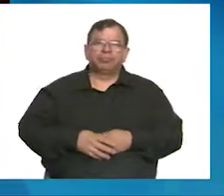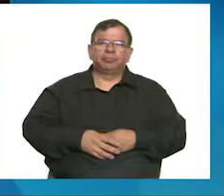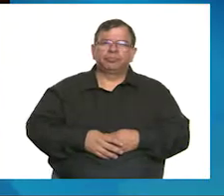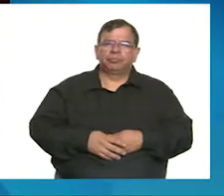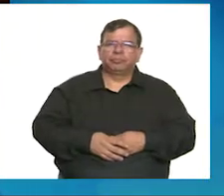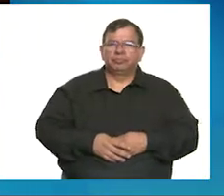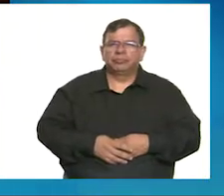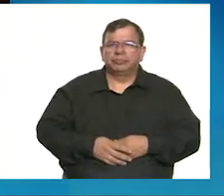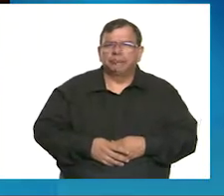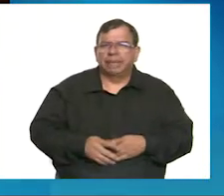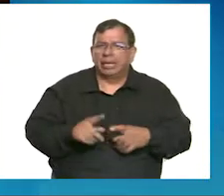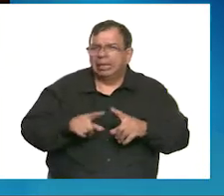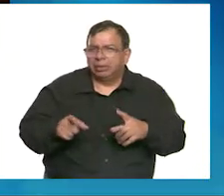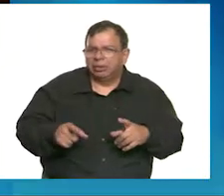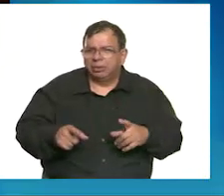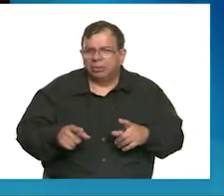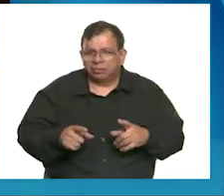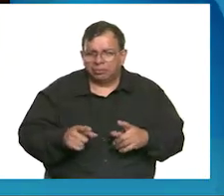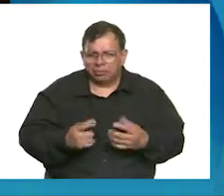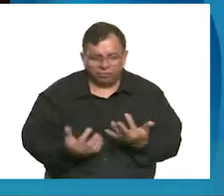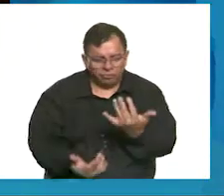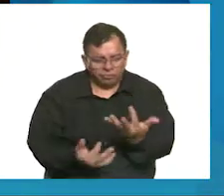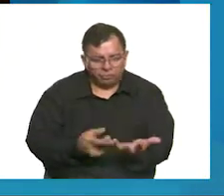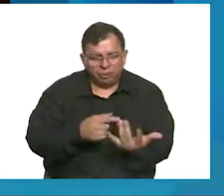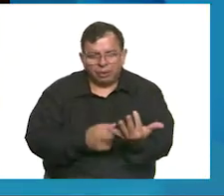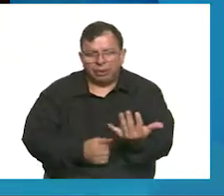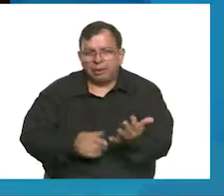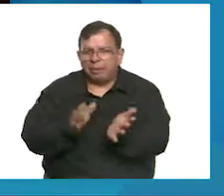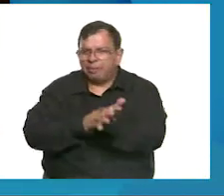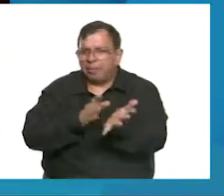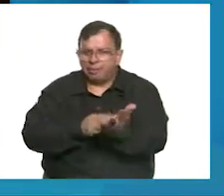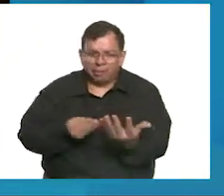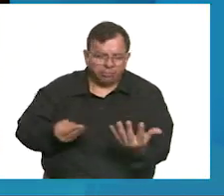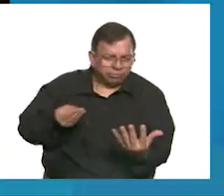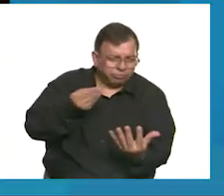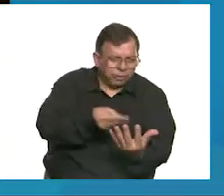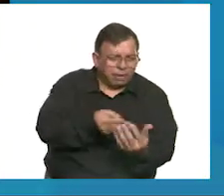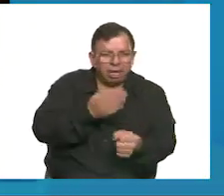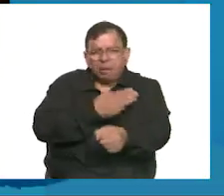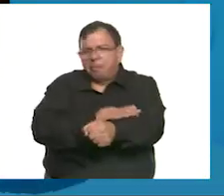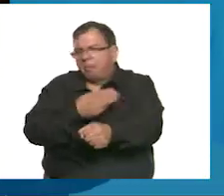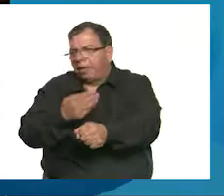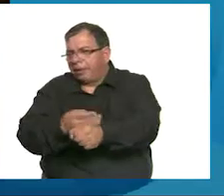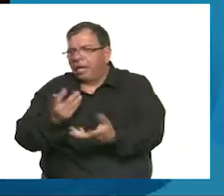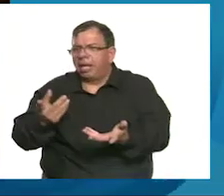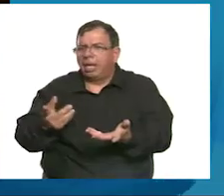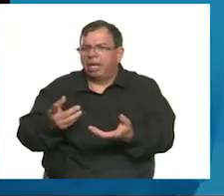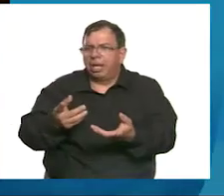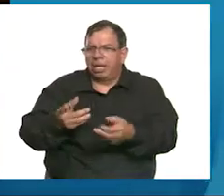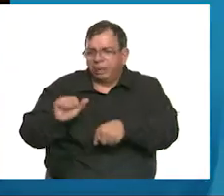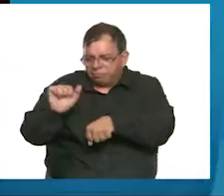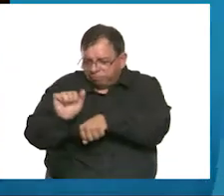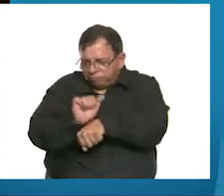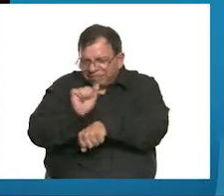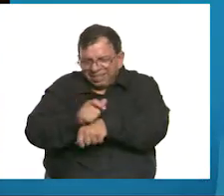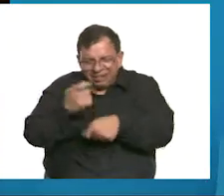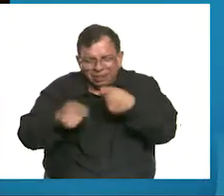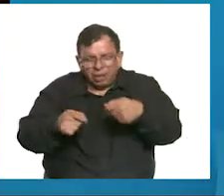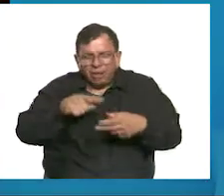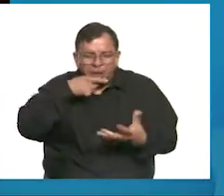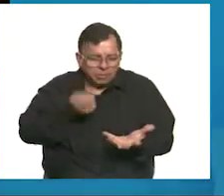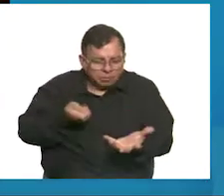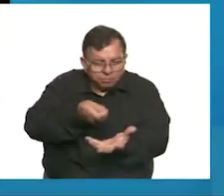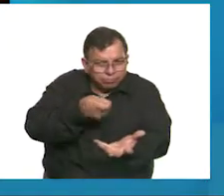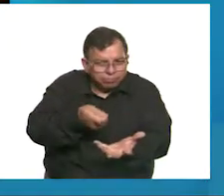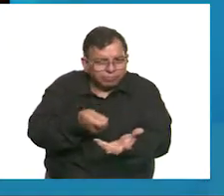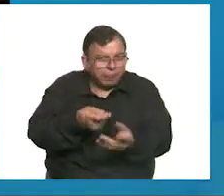lo mismo si colocas en una fuente de calor una hoja de papel, una madera, un carrito de plástico o un lápiz.